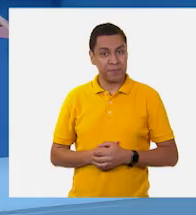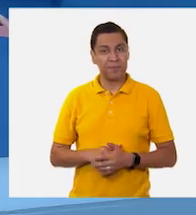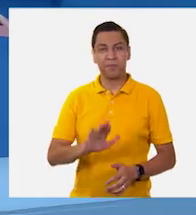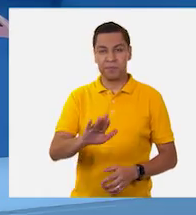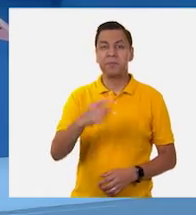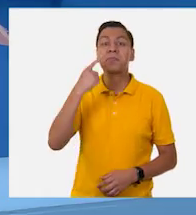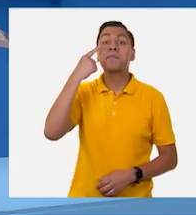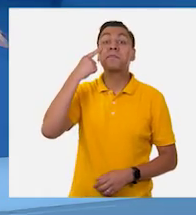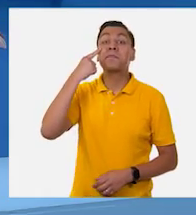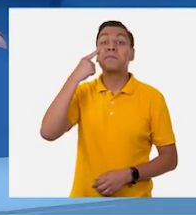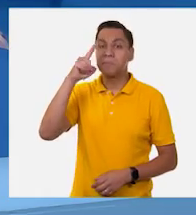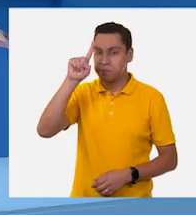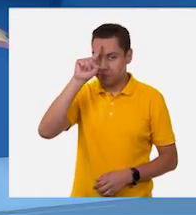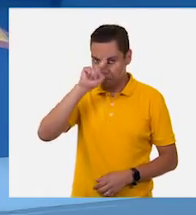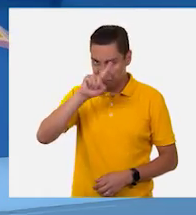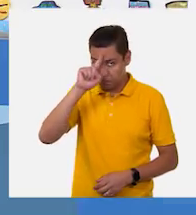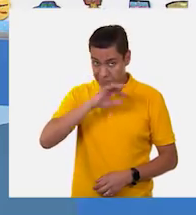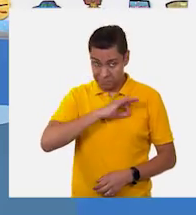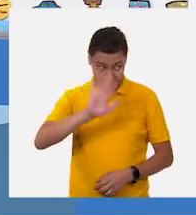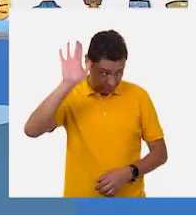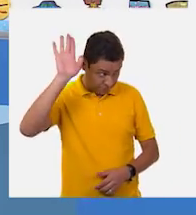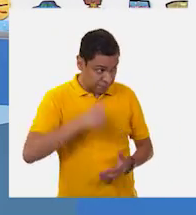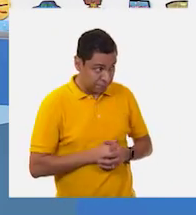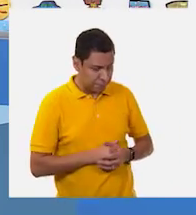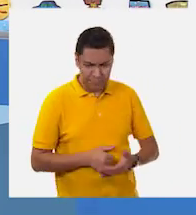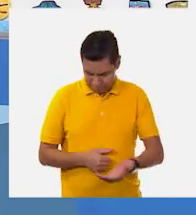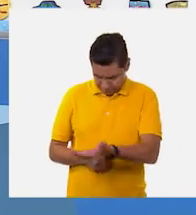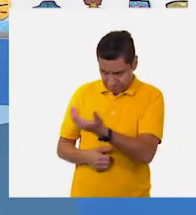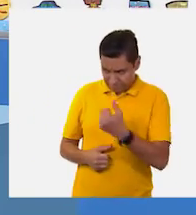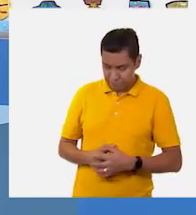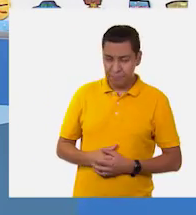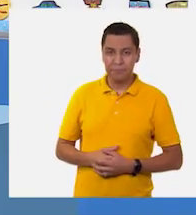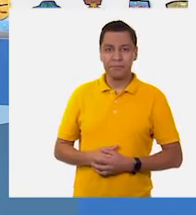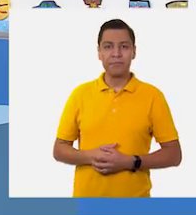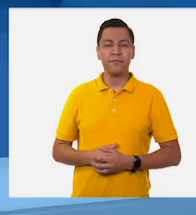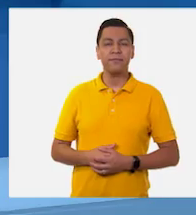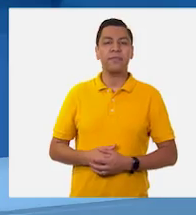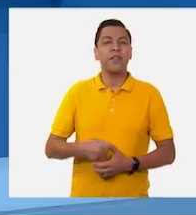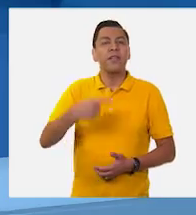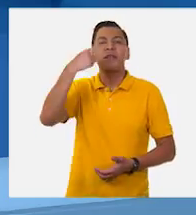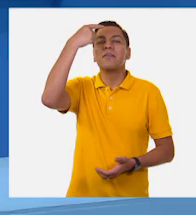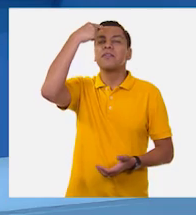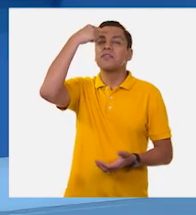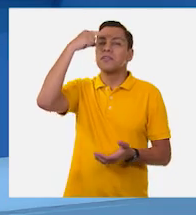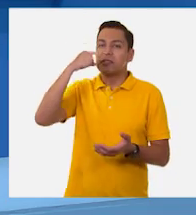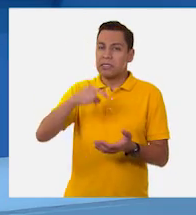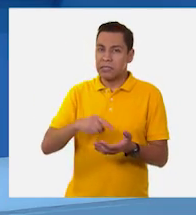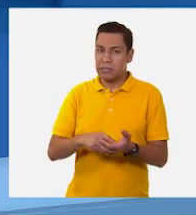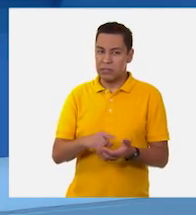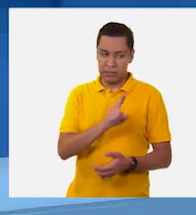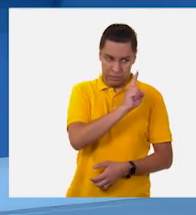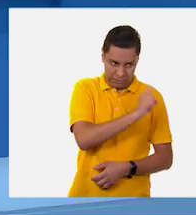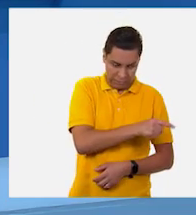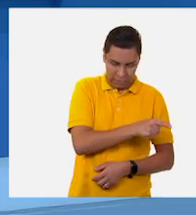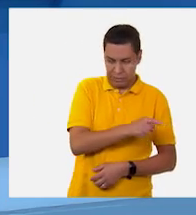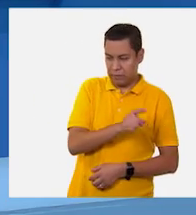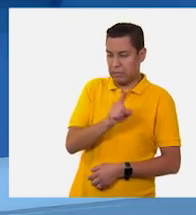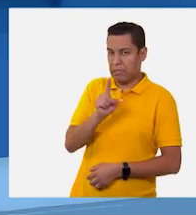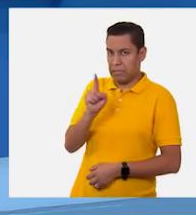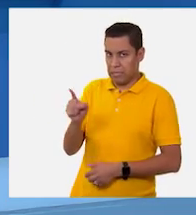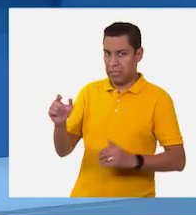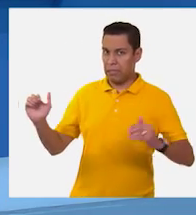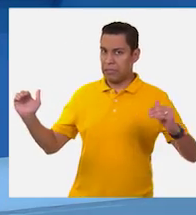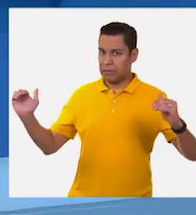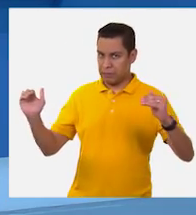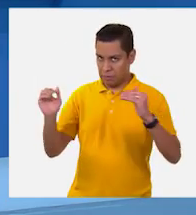aquí una observación. Maestro Uciel, ¿puedo? Claro, Jenny. Adelante. Escuchamos. Yo creo que, aunque en ambas tiendas los suéteres tienen